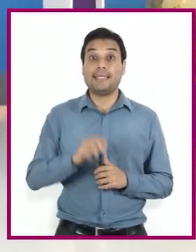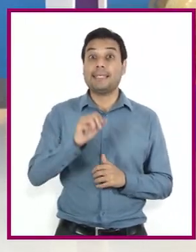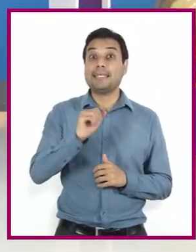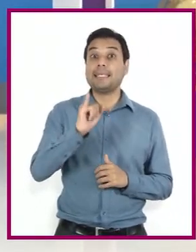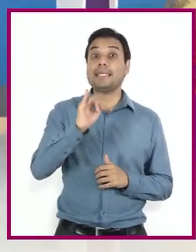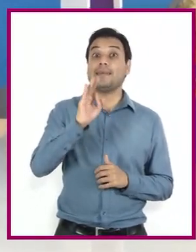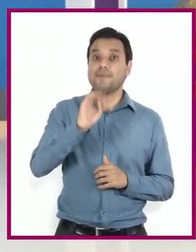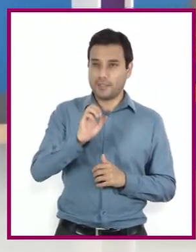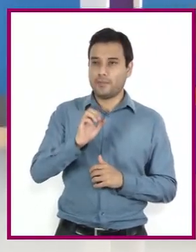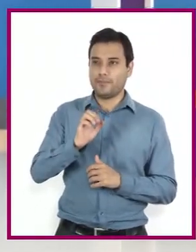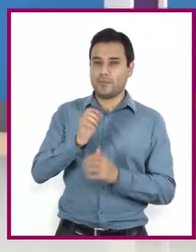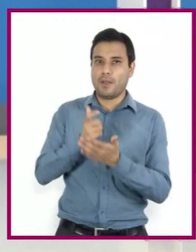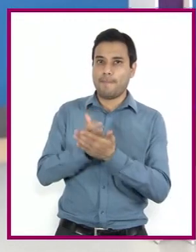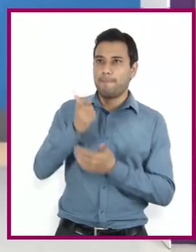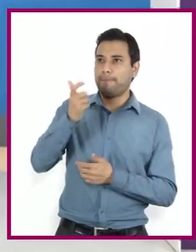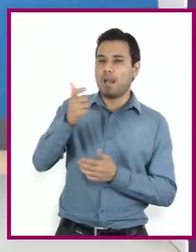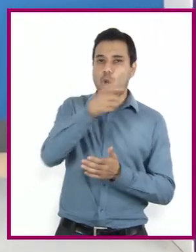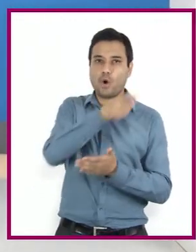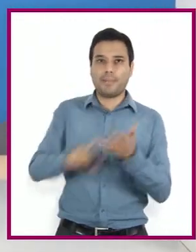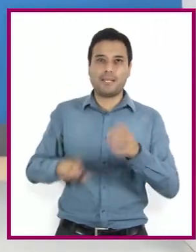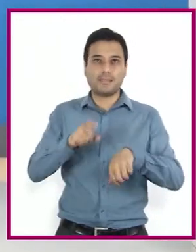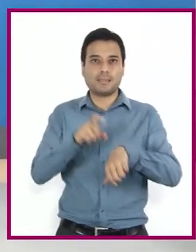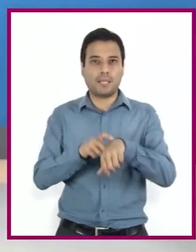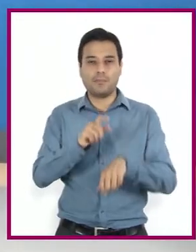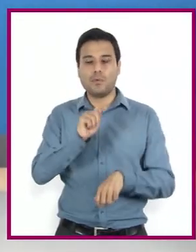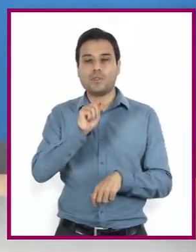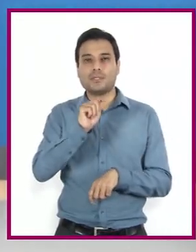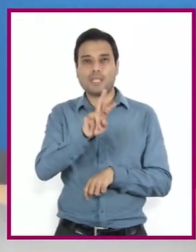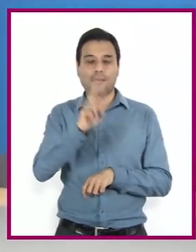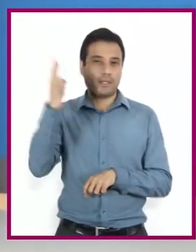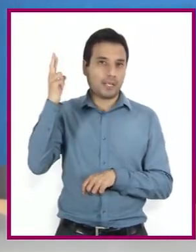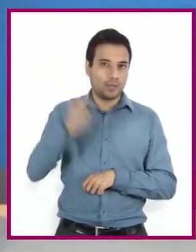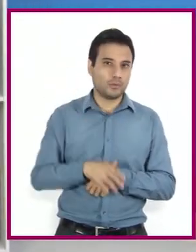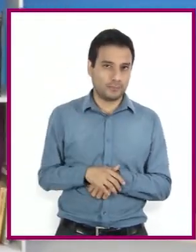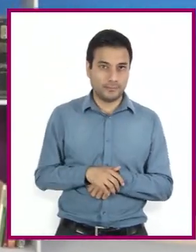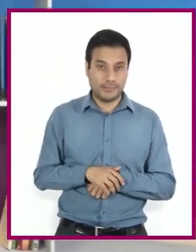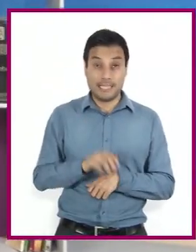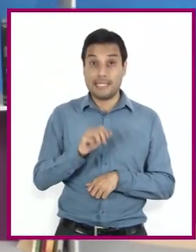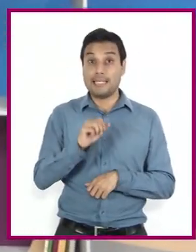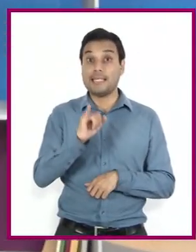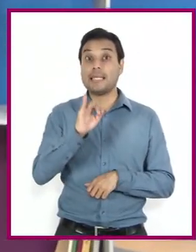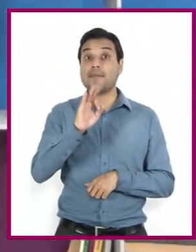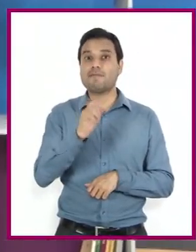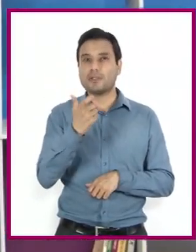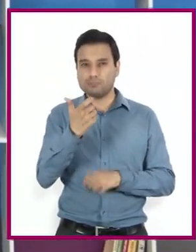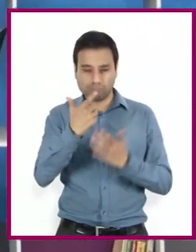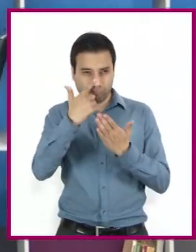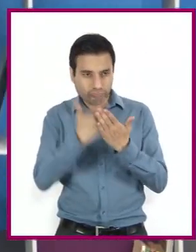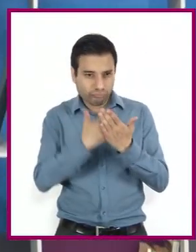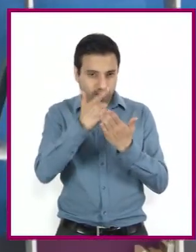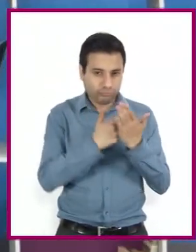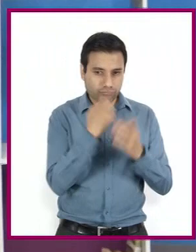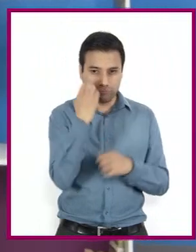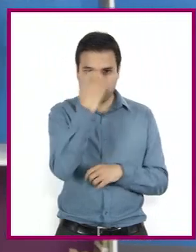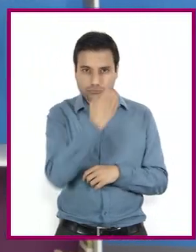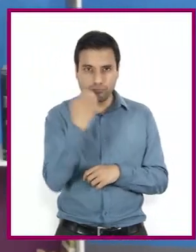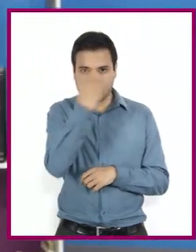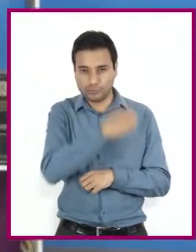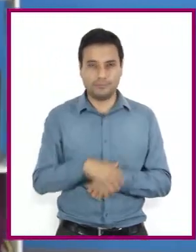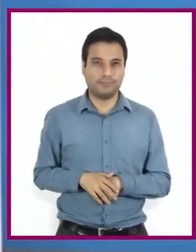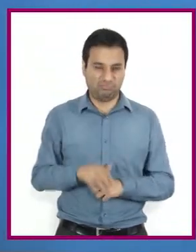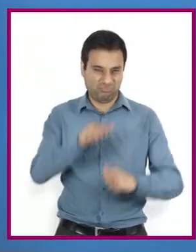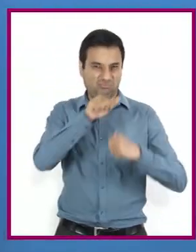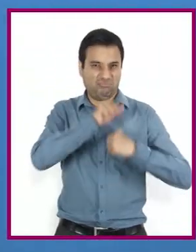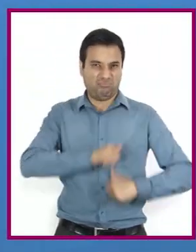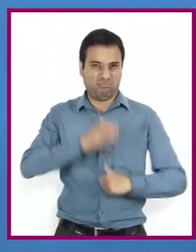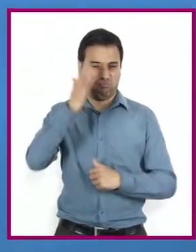televisión. Asimismo, fiscalizaría el dinero de los partidos, es decir, inspeccionaría en